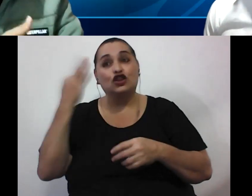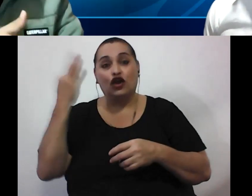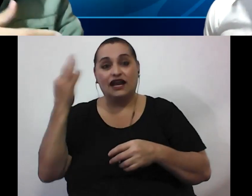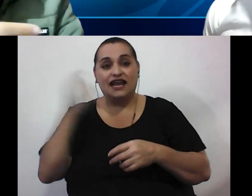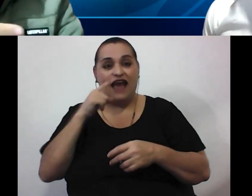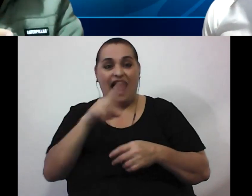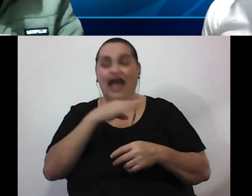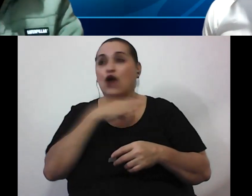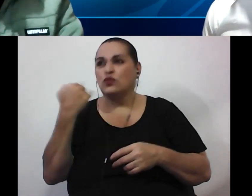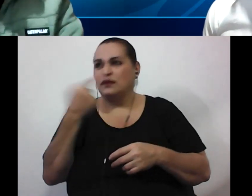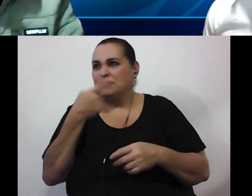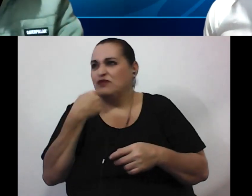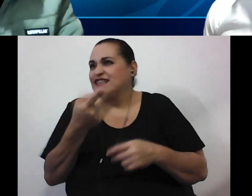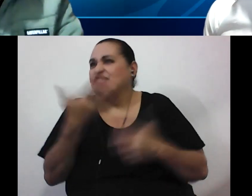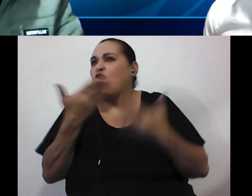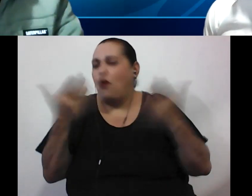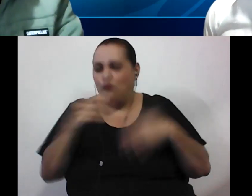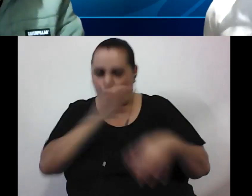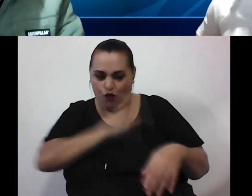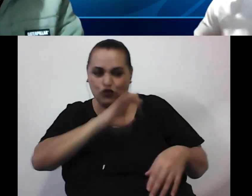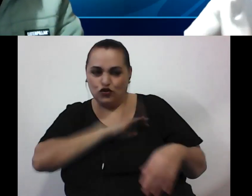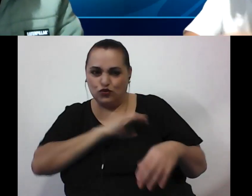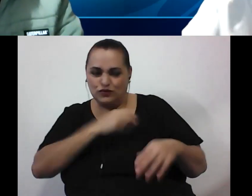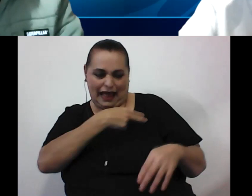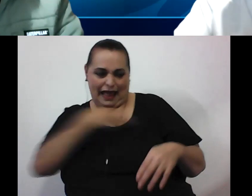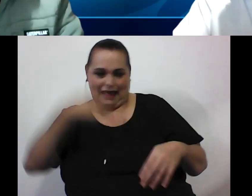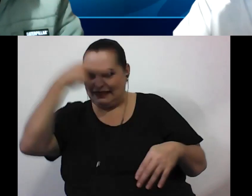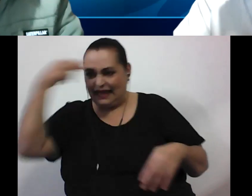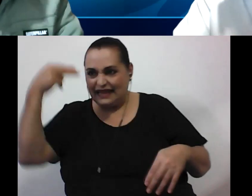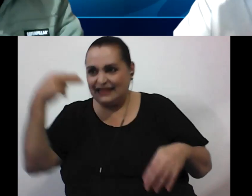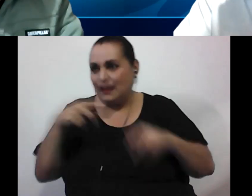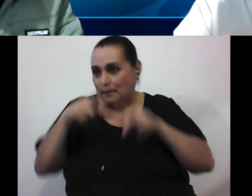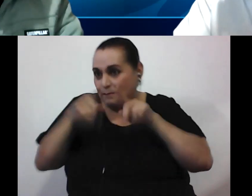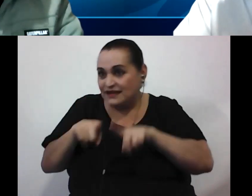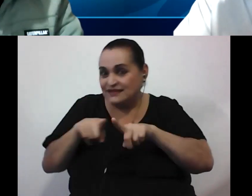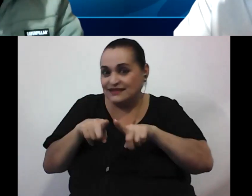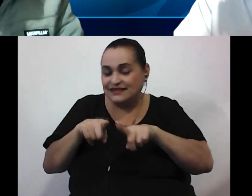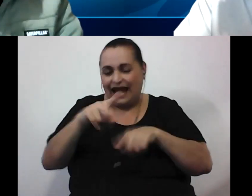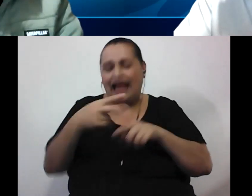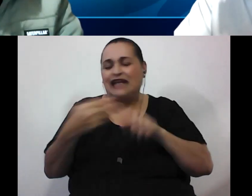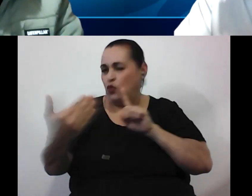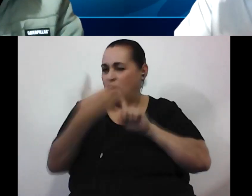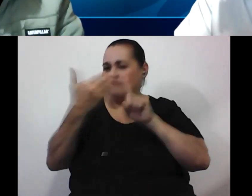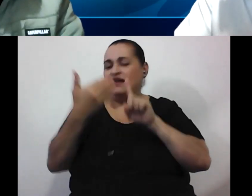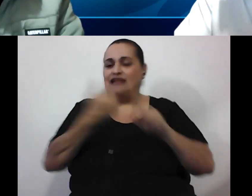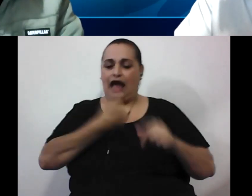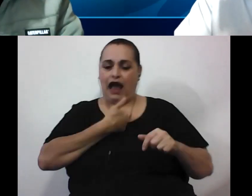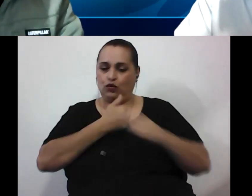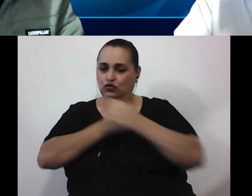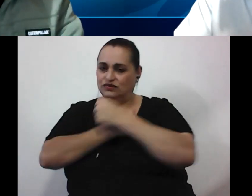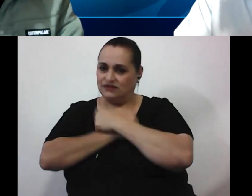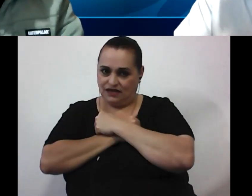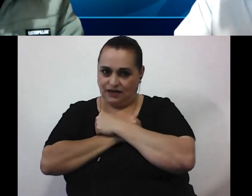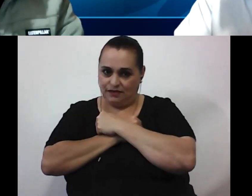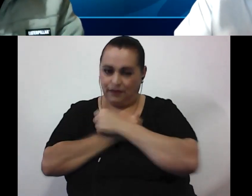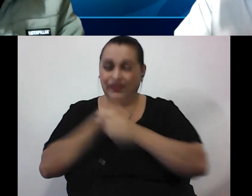¿verdad? Como estas conductas de etiquetamiento más bien lastiman el autoestima. Ese